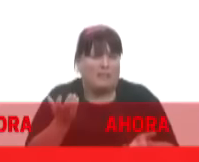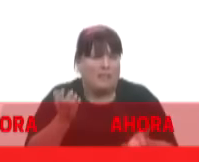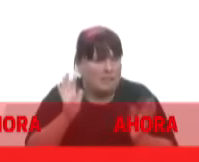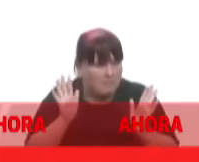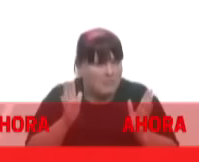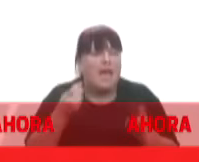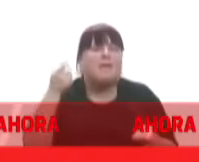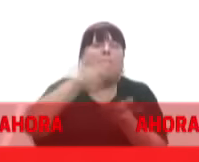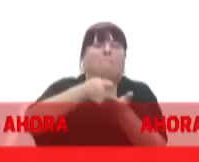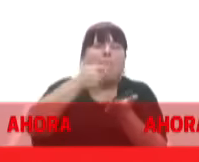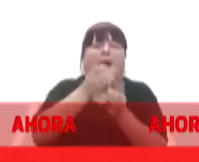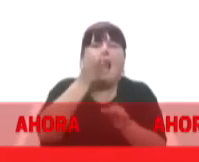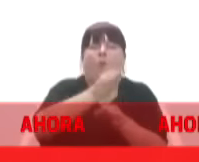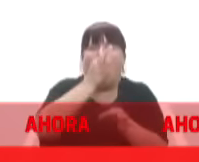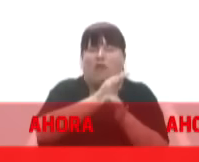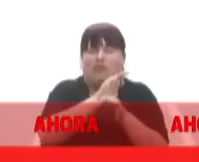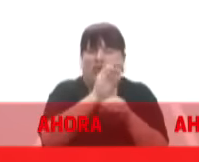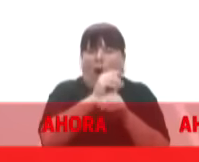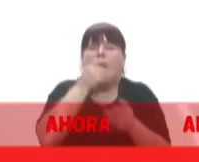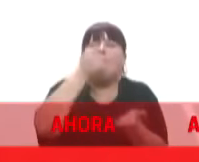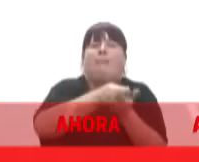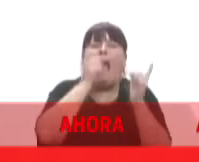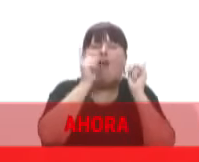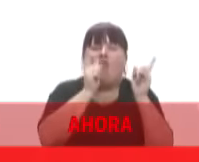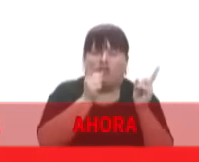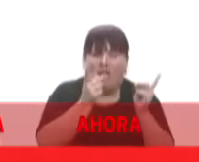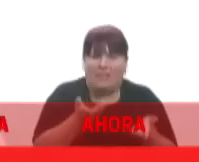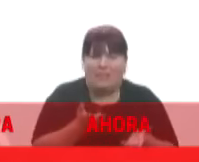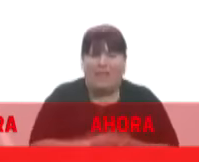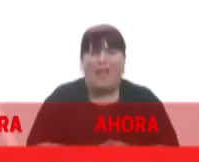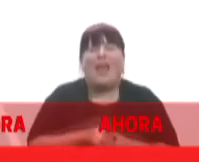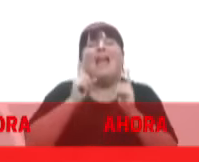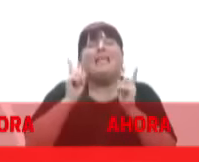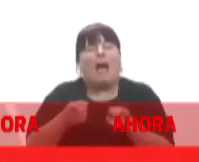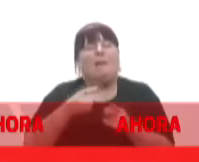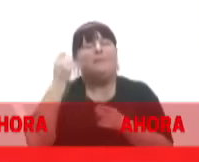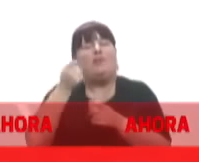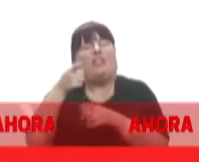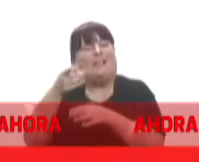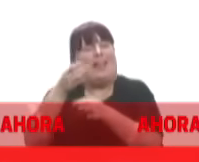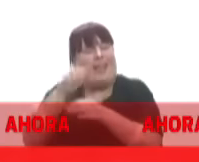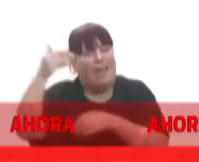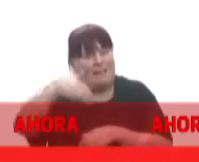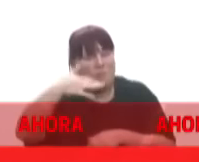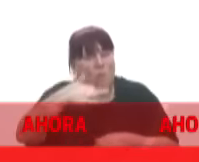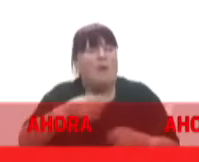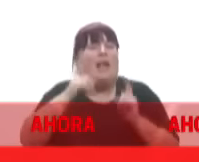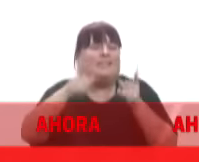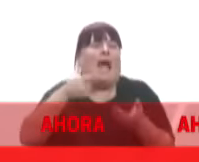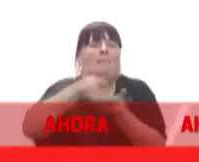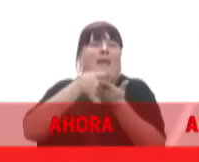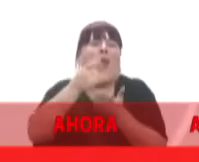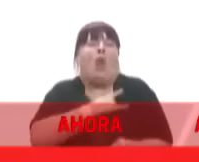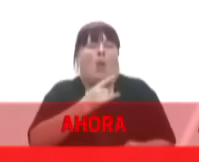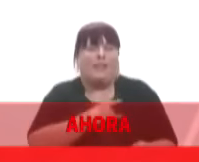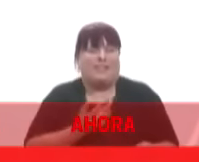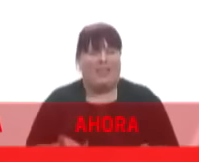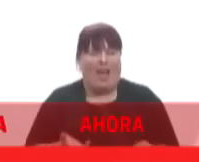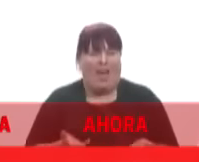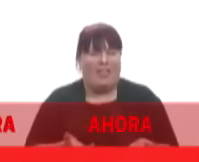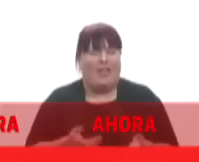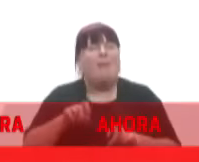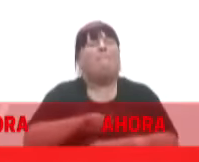es el financiamiento de la educación, del pago a los docentes y de la esencialidad educativa y al mismo tiempo del financiamiento universitario.